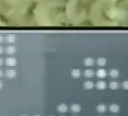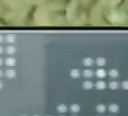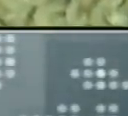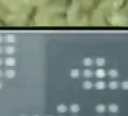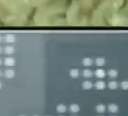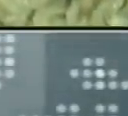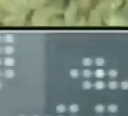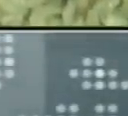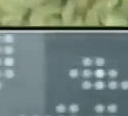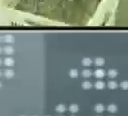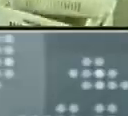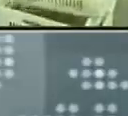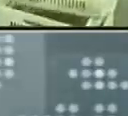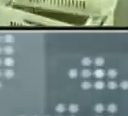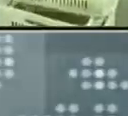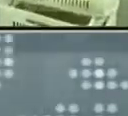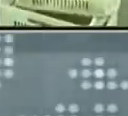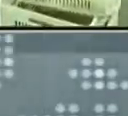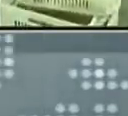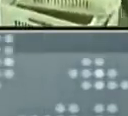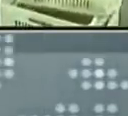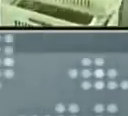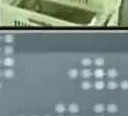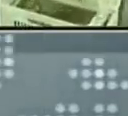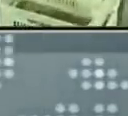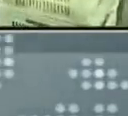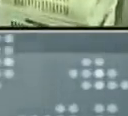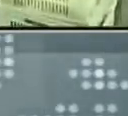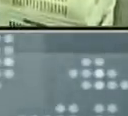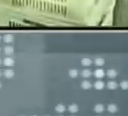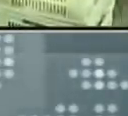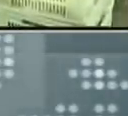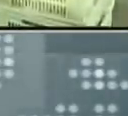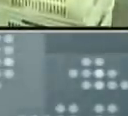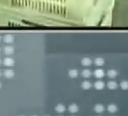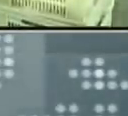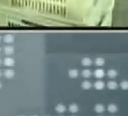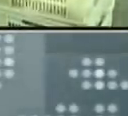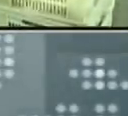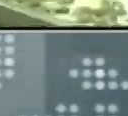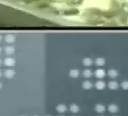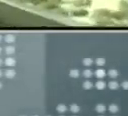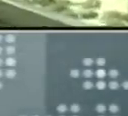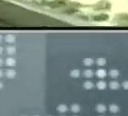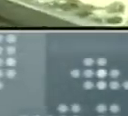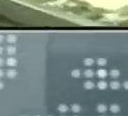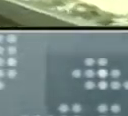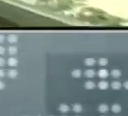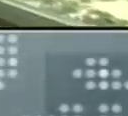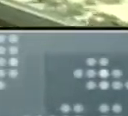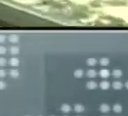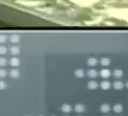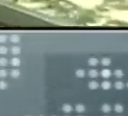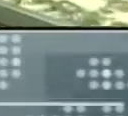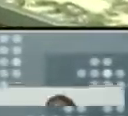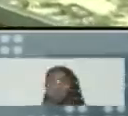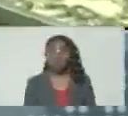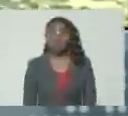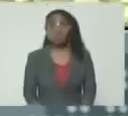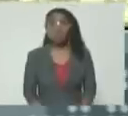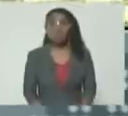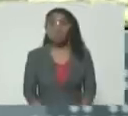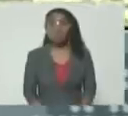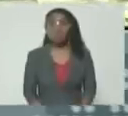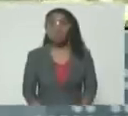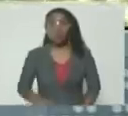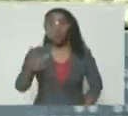Francisco, en la planta Antártica. Ya están con Tomás Gray, presidente de Insopesca,